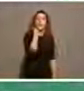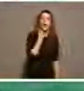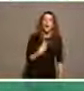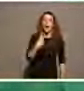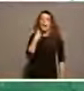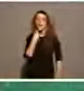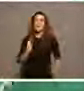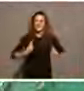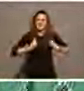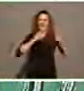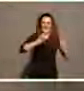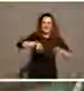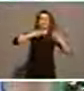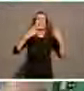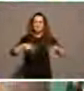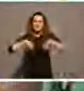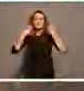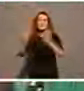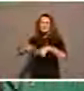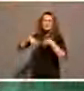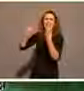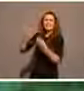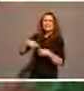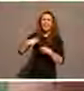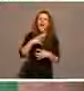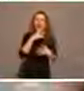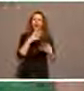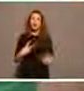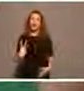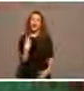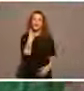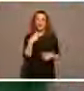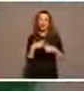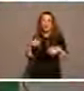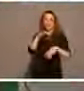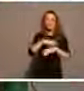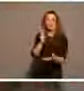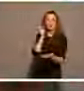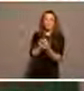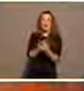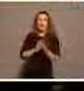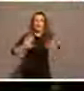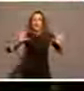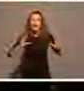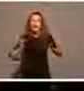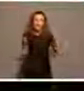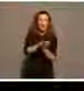la sanidad. O se pagan sus recetas o mueren sin médicas.